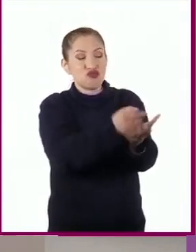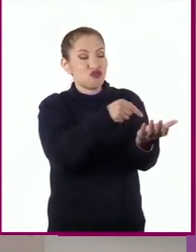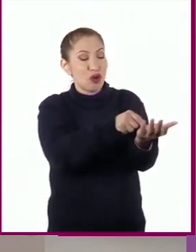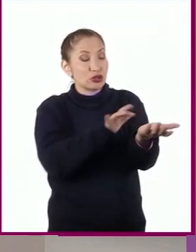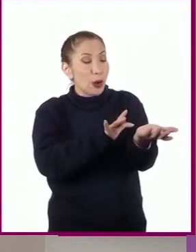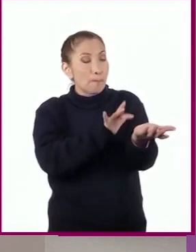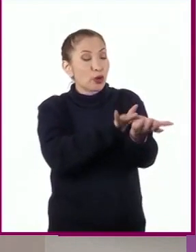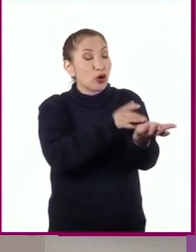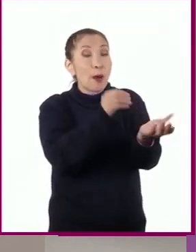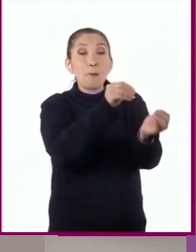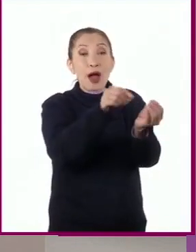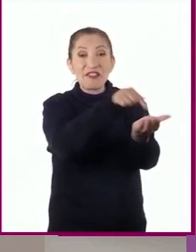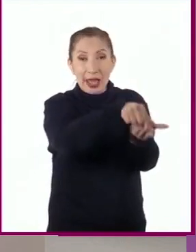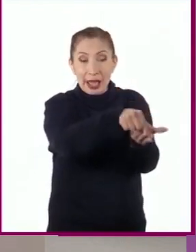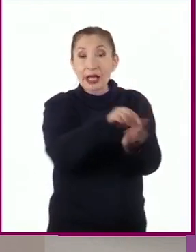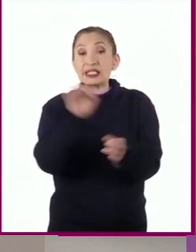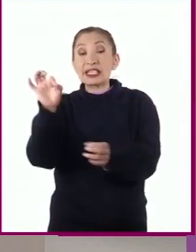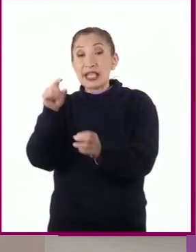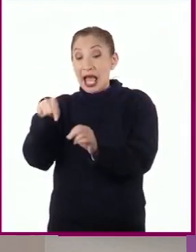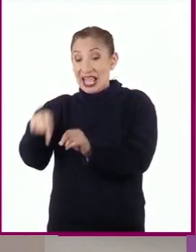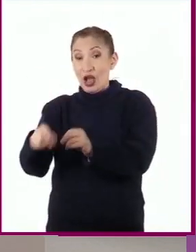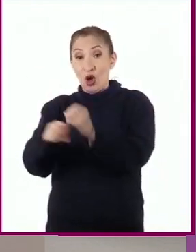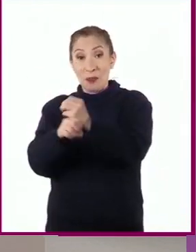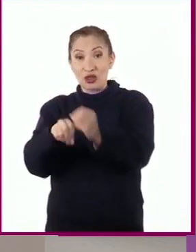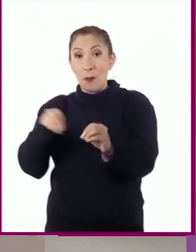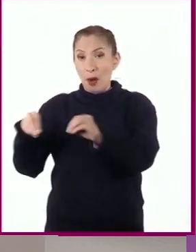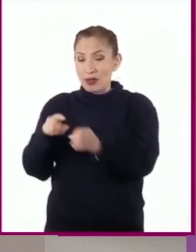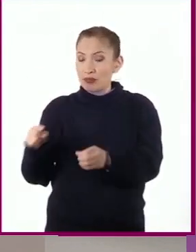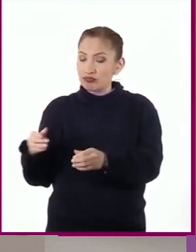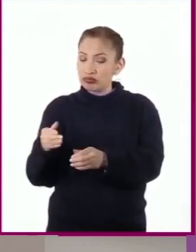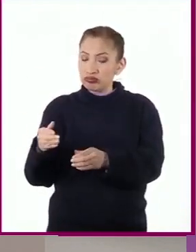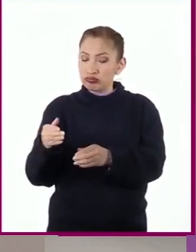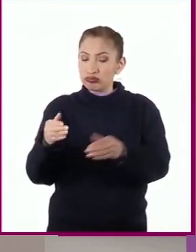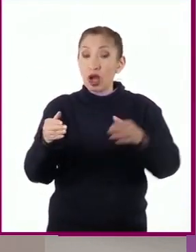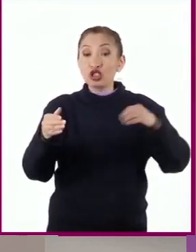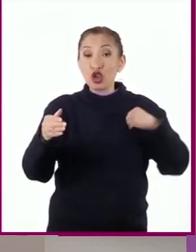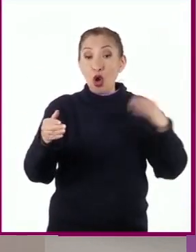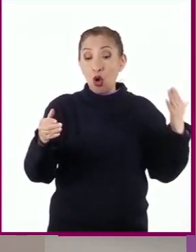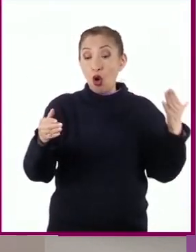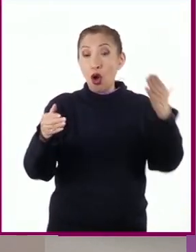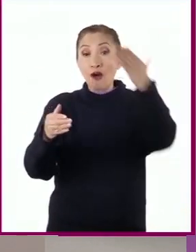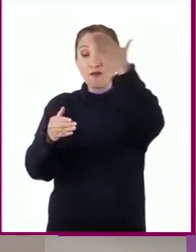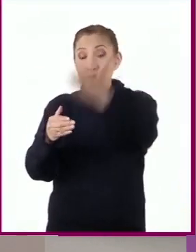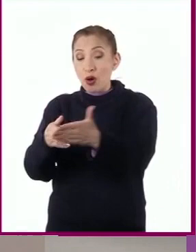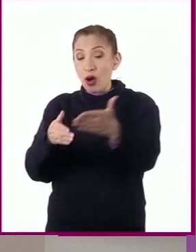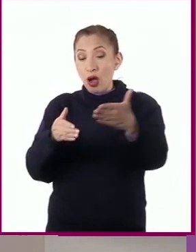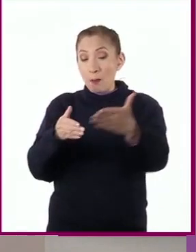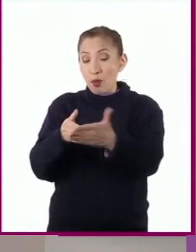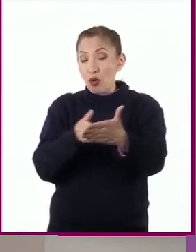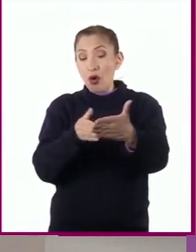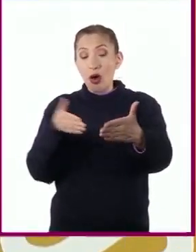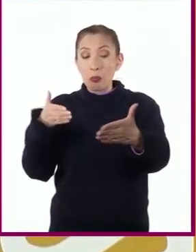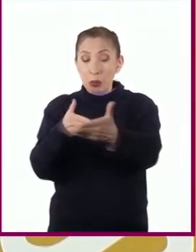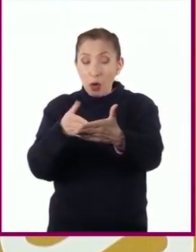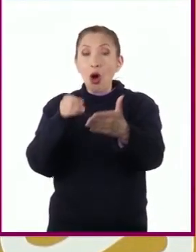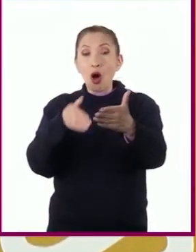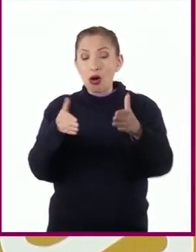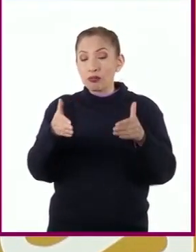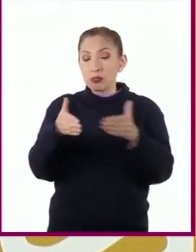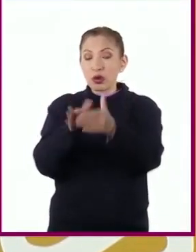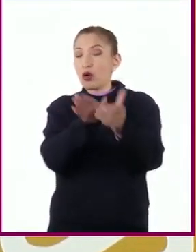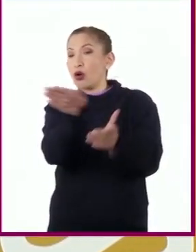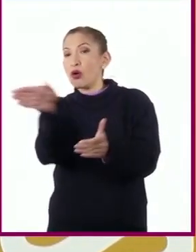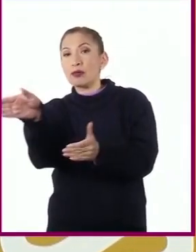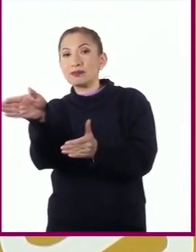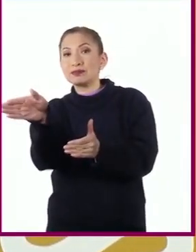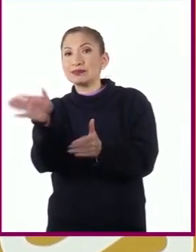provocaré movimiento. Si el objeto se está moviendo y aplico una fuerza, puedo cambiar su dirección o frenarlo.